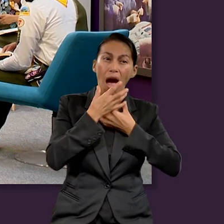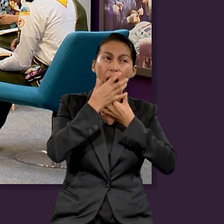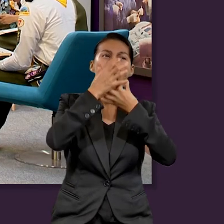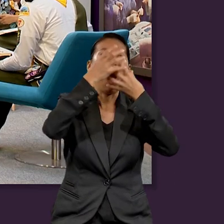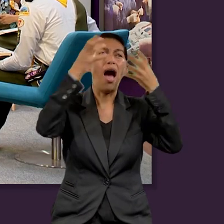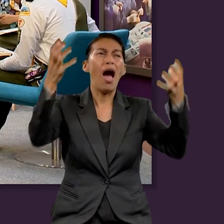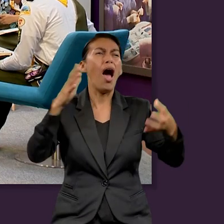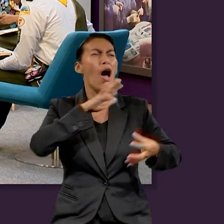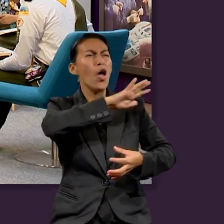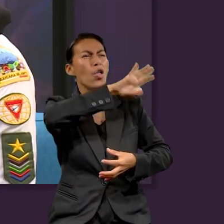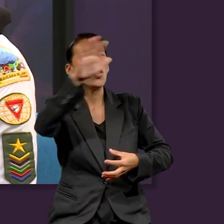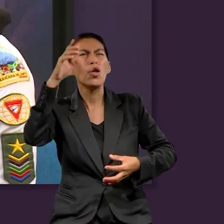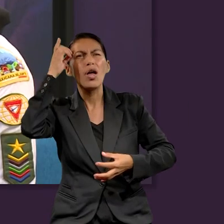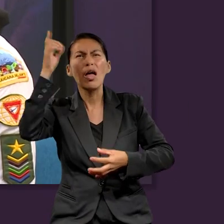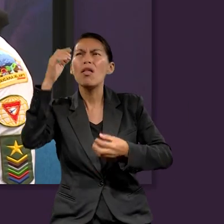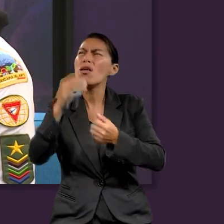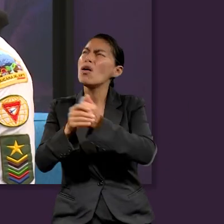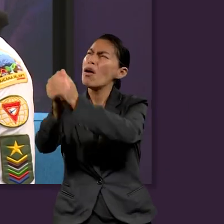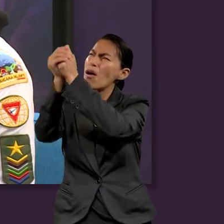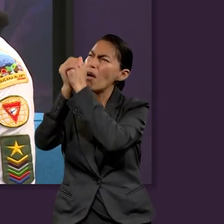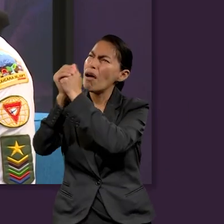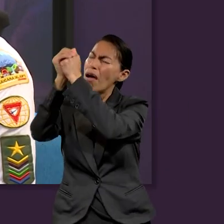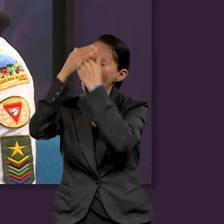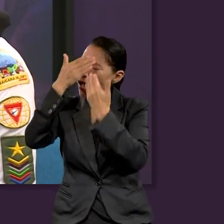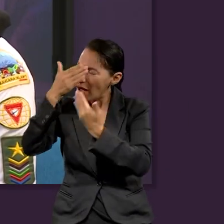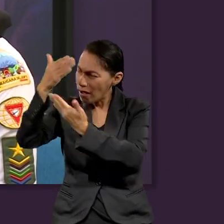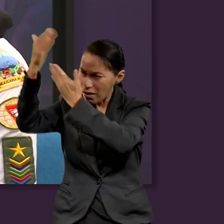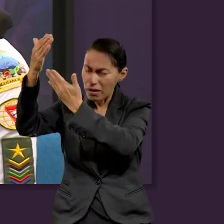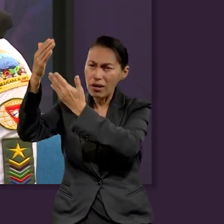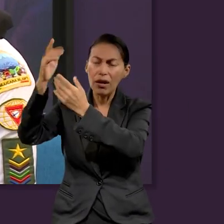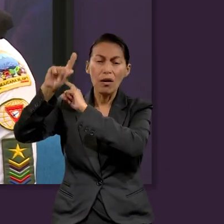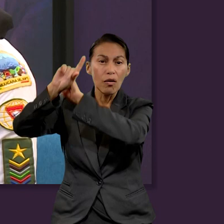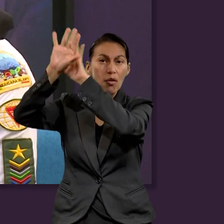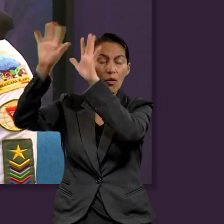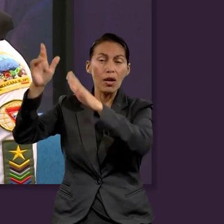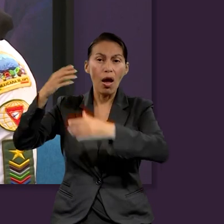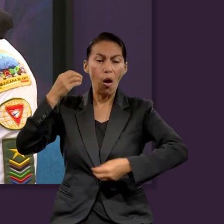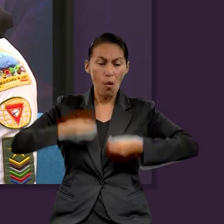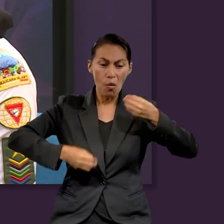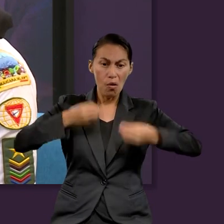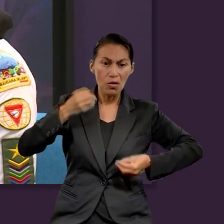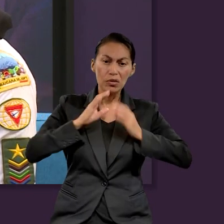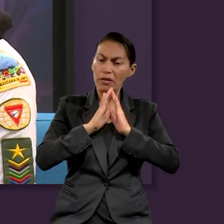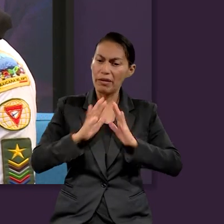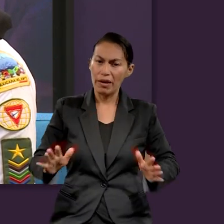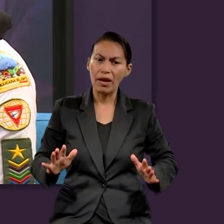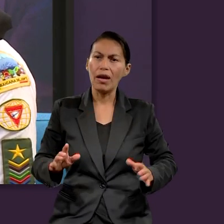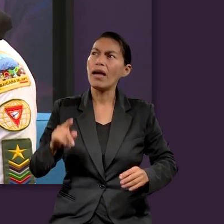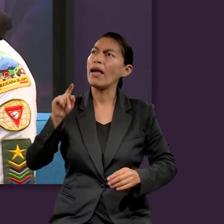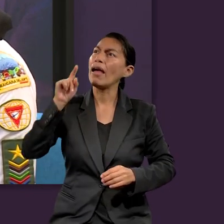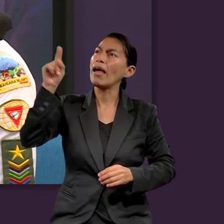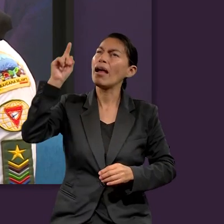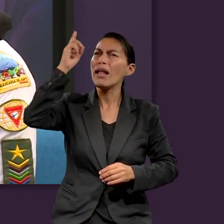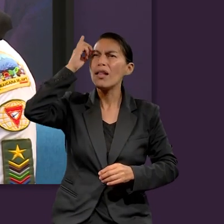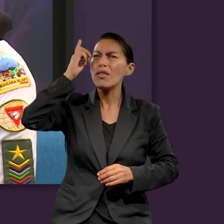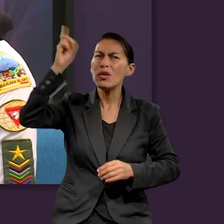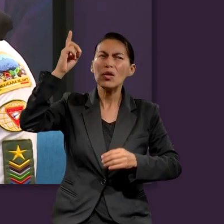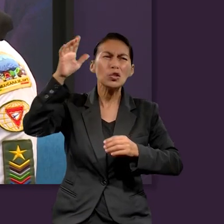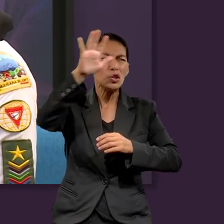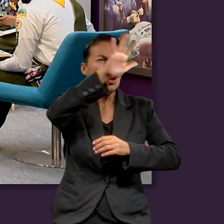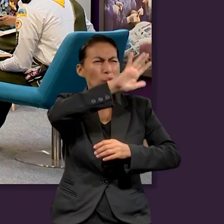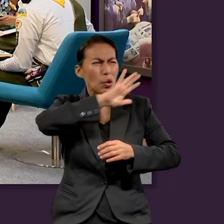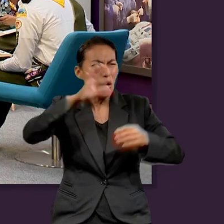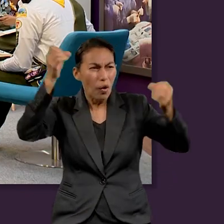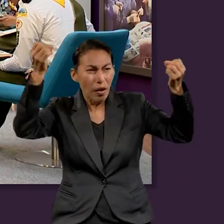decía gran voz temed a Dios y dadle gloria porque la obra de su juicio ha llegado adorada aquel que hizo el cielo y la tierra